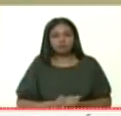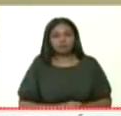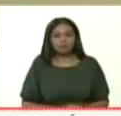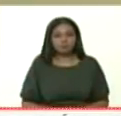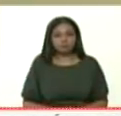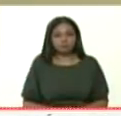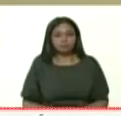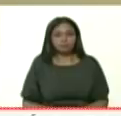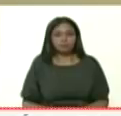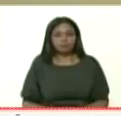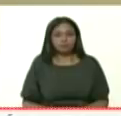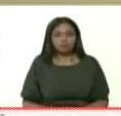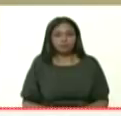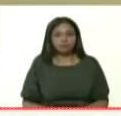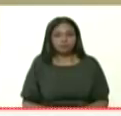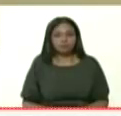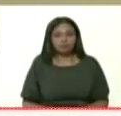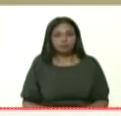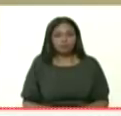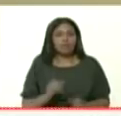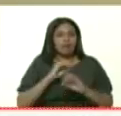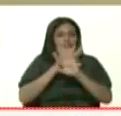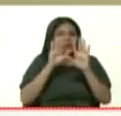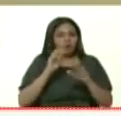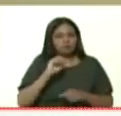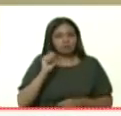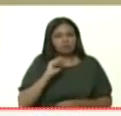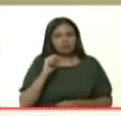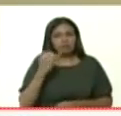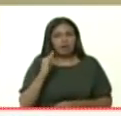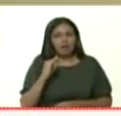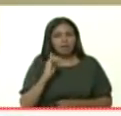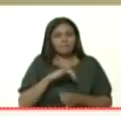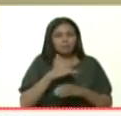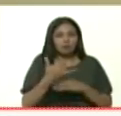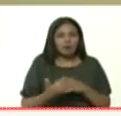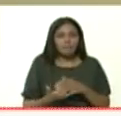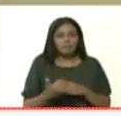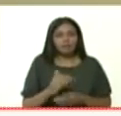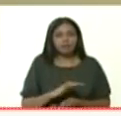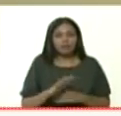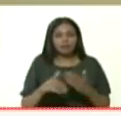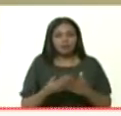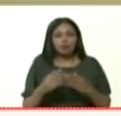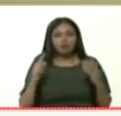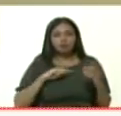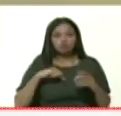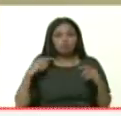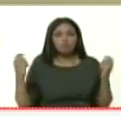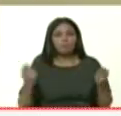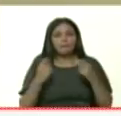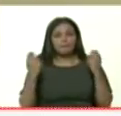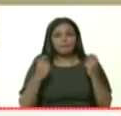2011. Claro que sí. Y hay otros programas que hemos impulsado